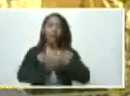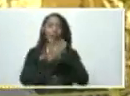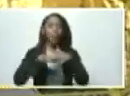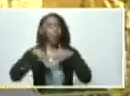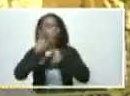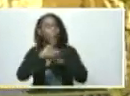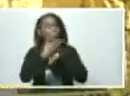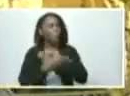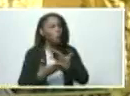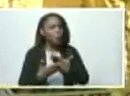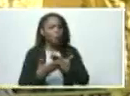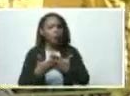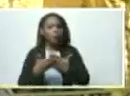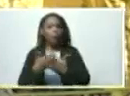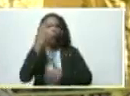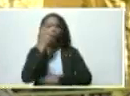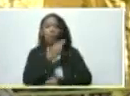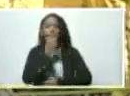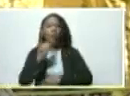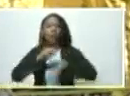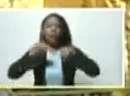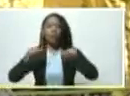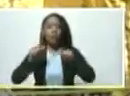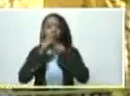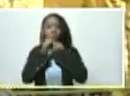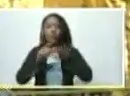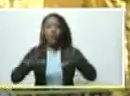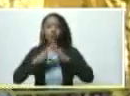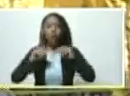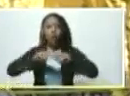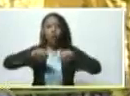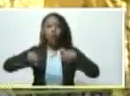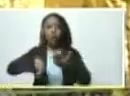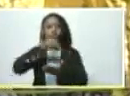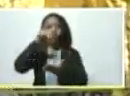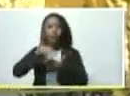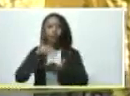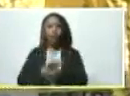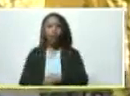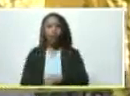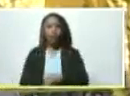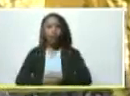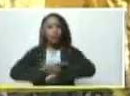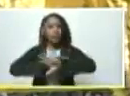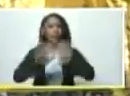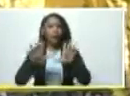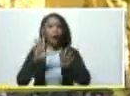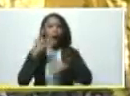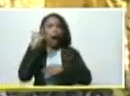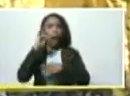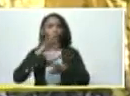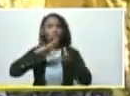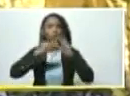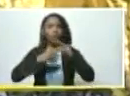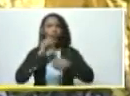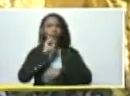cuanto a la ocupación territorial, se han expandido en todo el territorio nacional. Ya estamos conformando más de